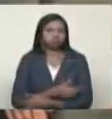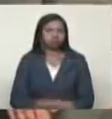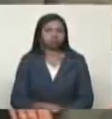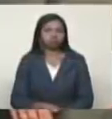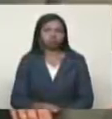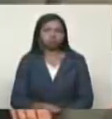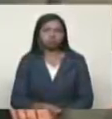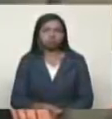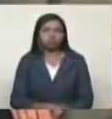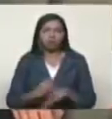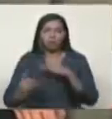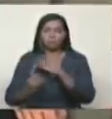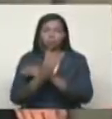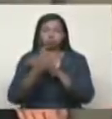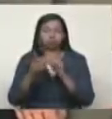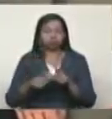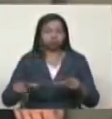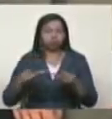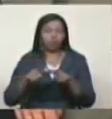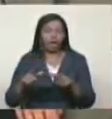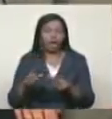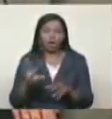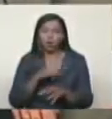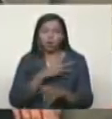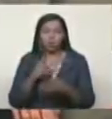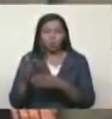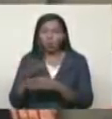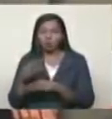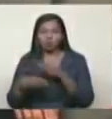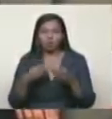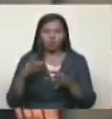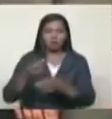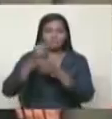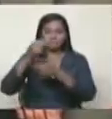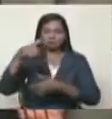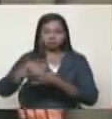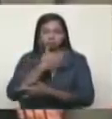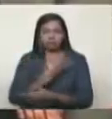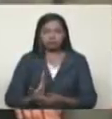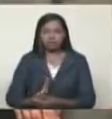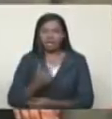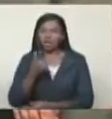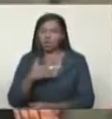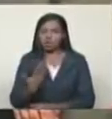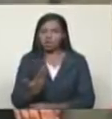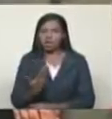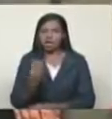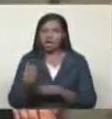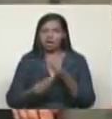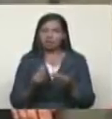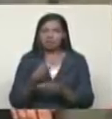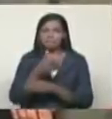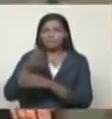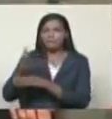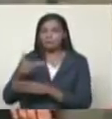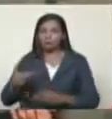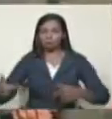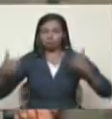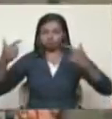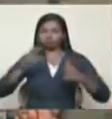solo por obtener el poder a costa de lo que sea, no importa que para ello tengan que enfrentar balas contra nuestros hermanos